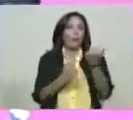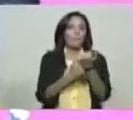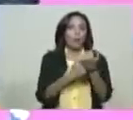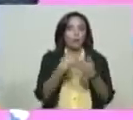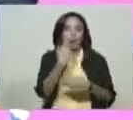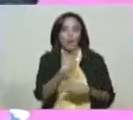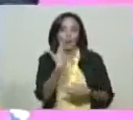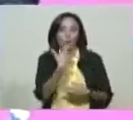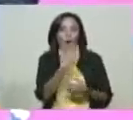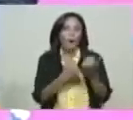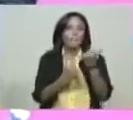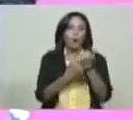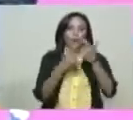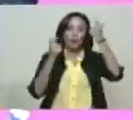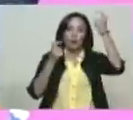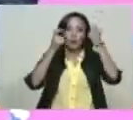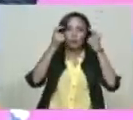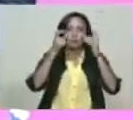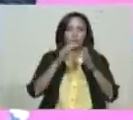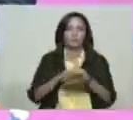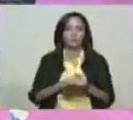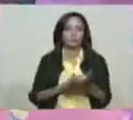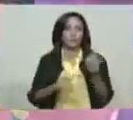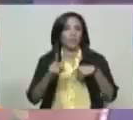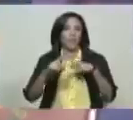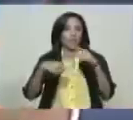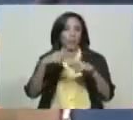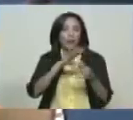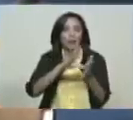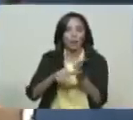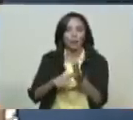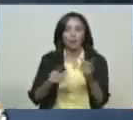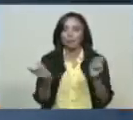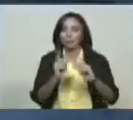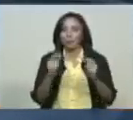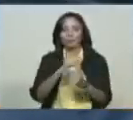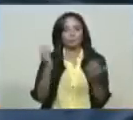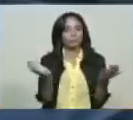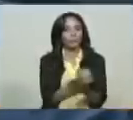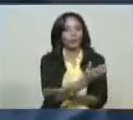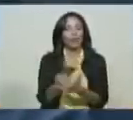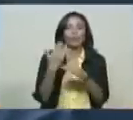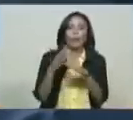ningún corrupto, esté donde esté. Llámese como se llame.